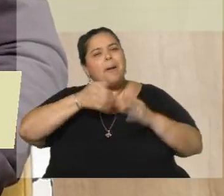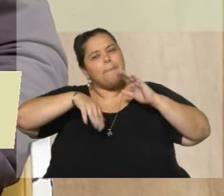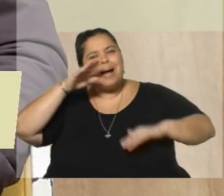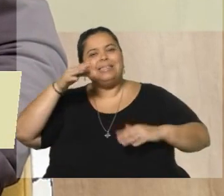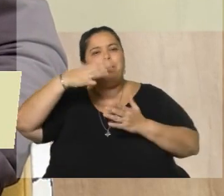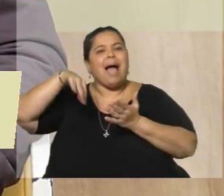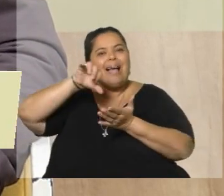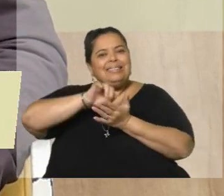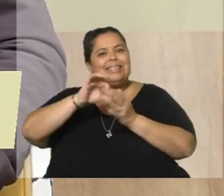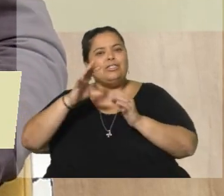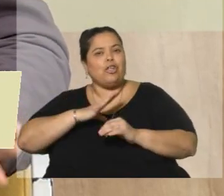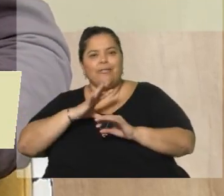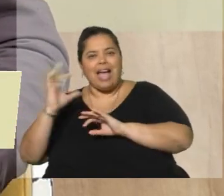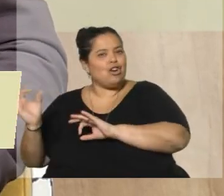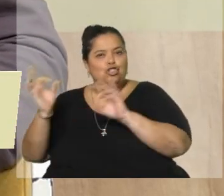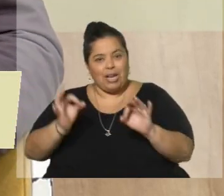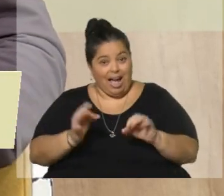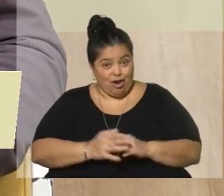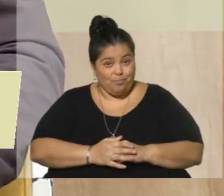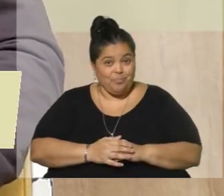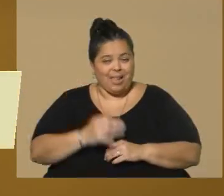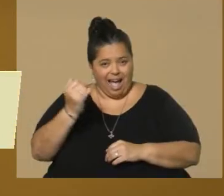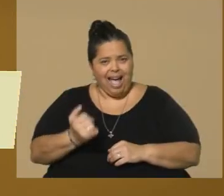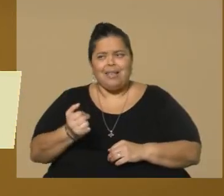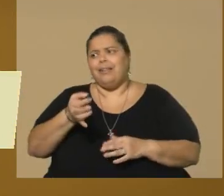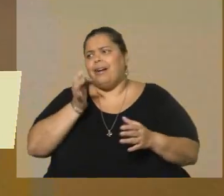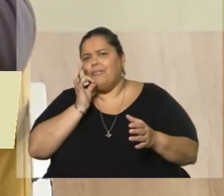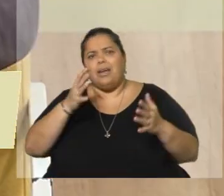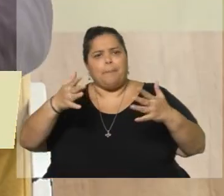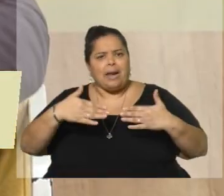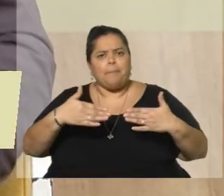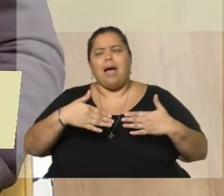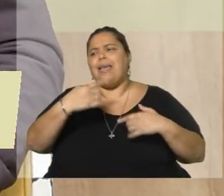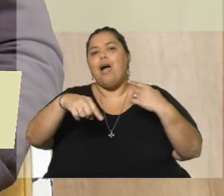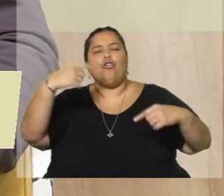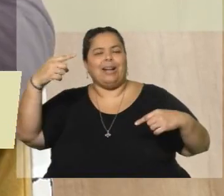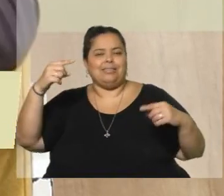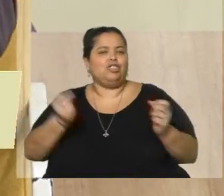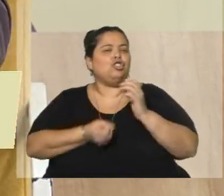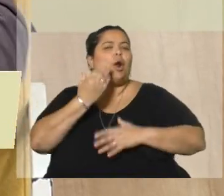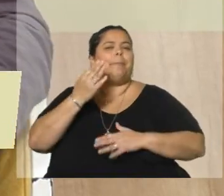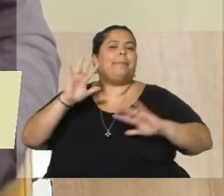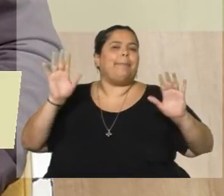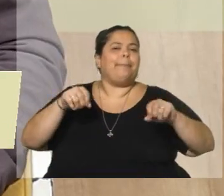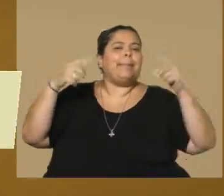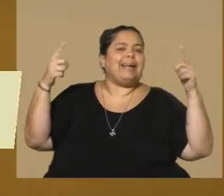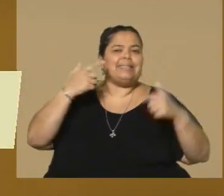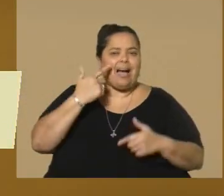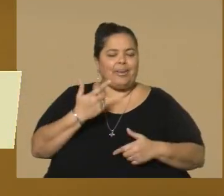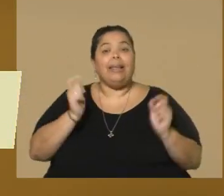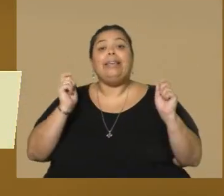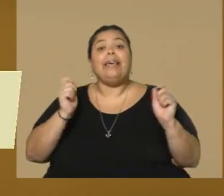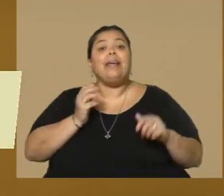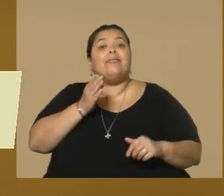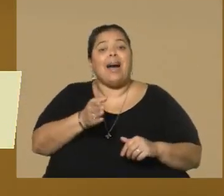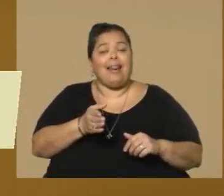todavía Acá Costa Rica quizá Panamá y algunas más sorpresas que están estamos en tratativas Quiénes se